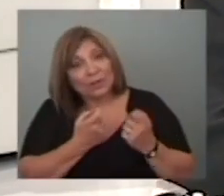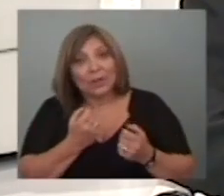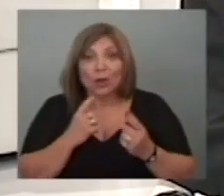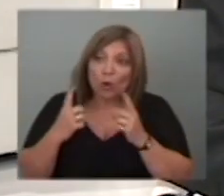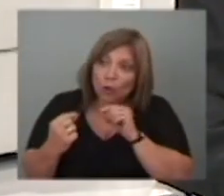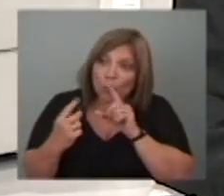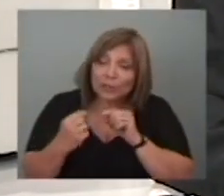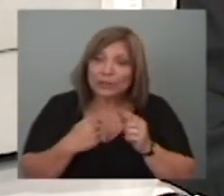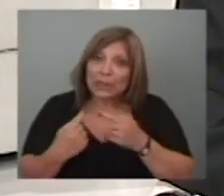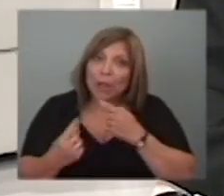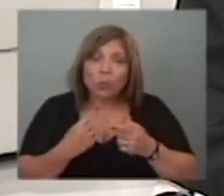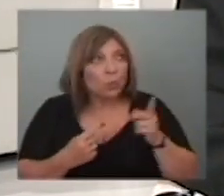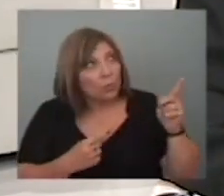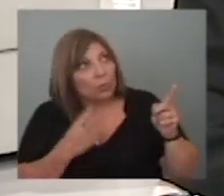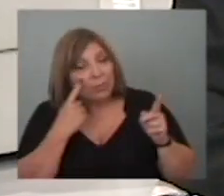comentando con el diputado.